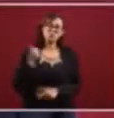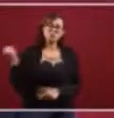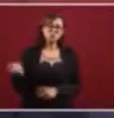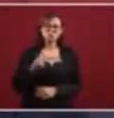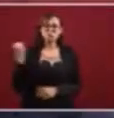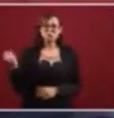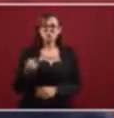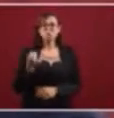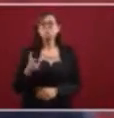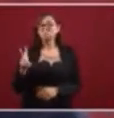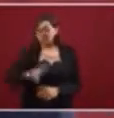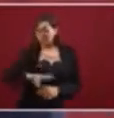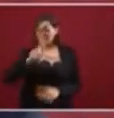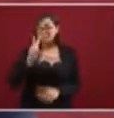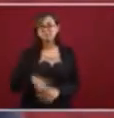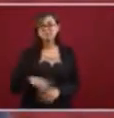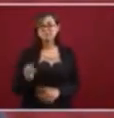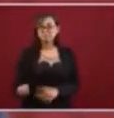de veras,